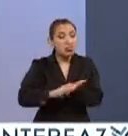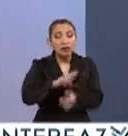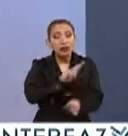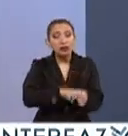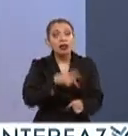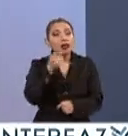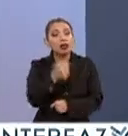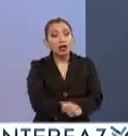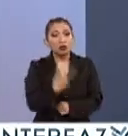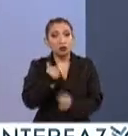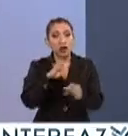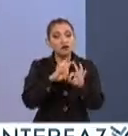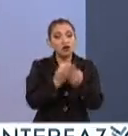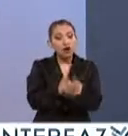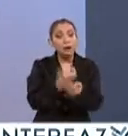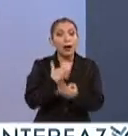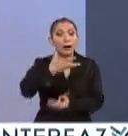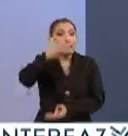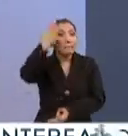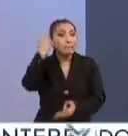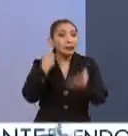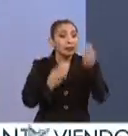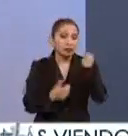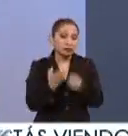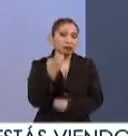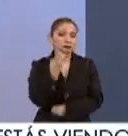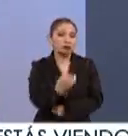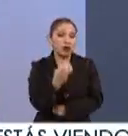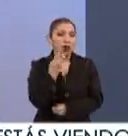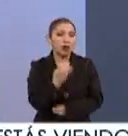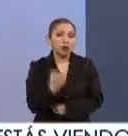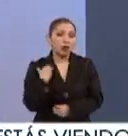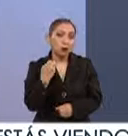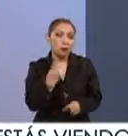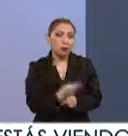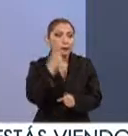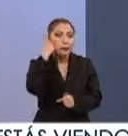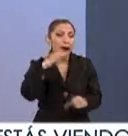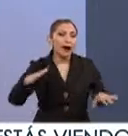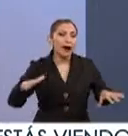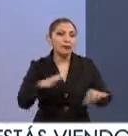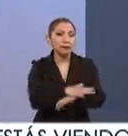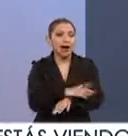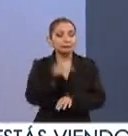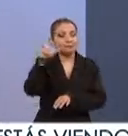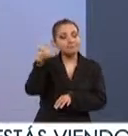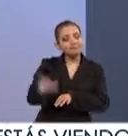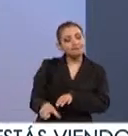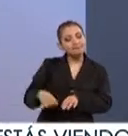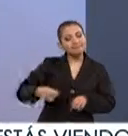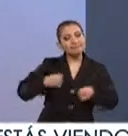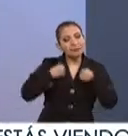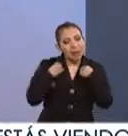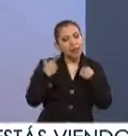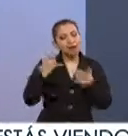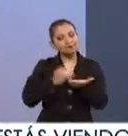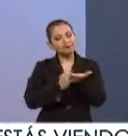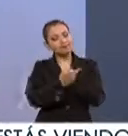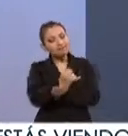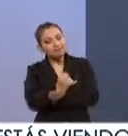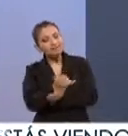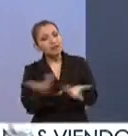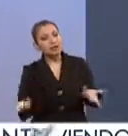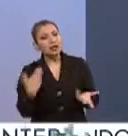representan así una forma de aprendizaje y por lo tanto una oportunidad para modificar comportamientos, corregir decisiones